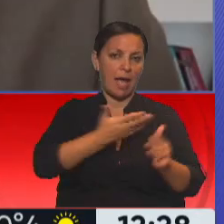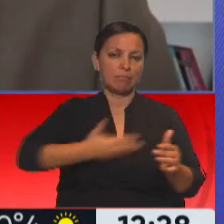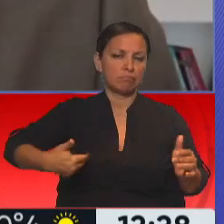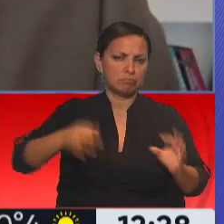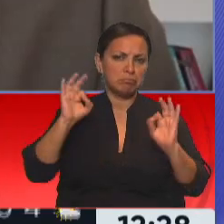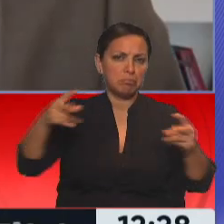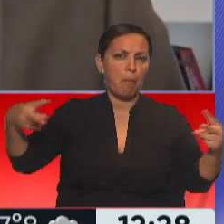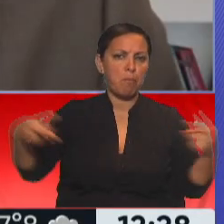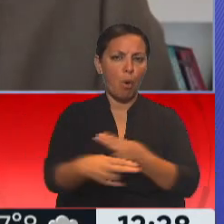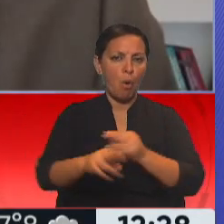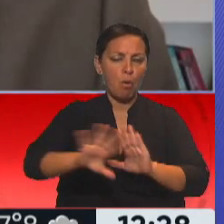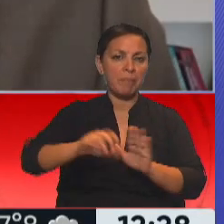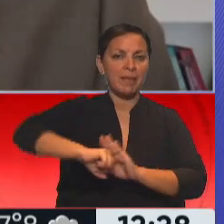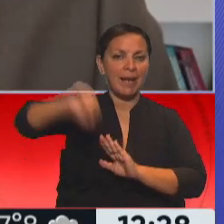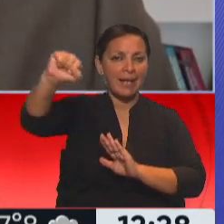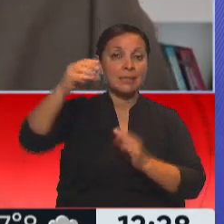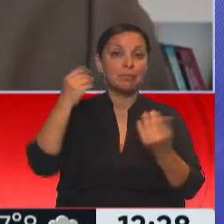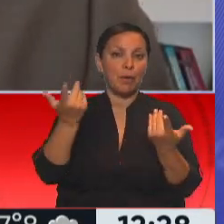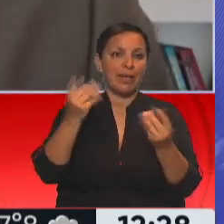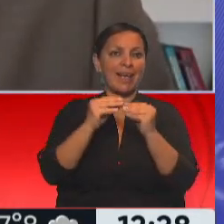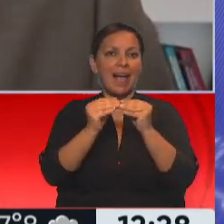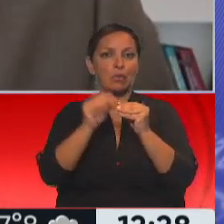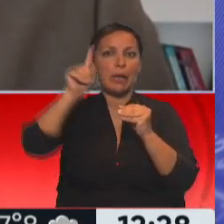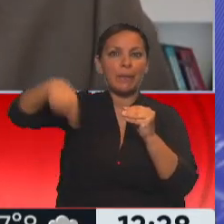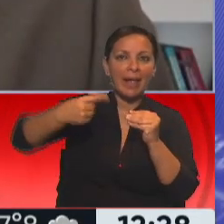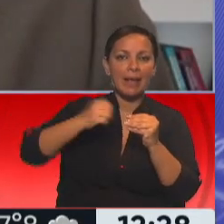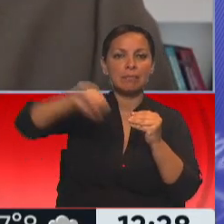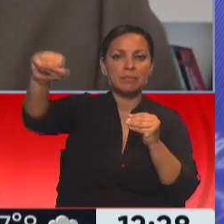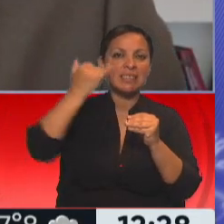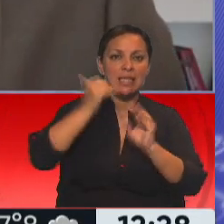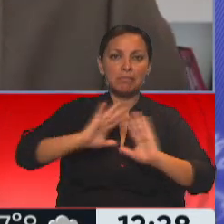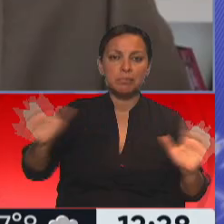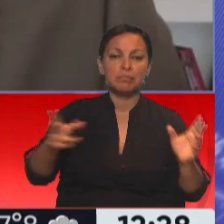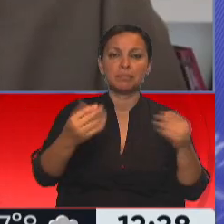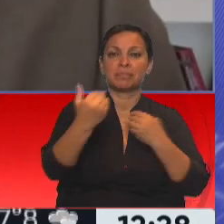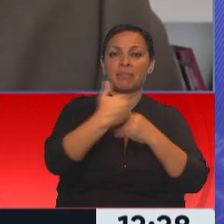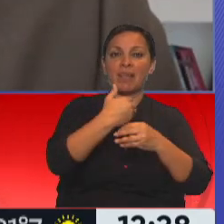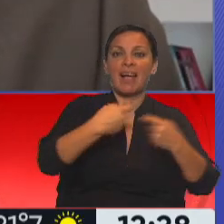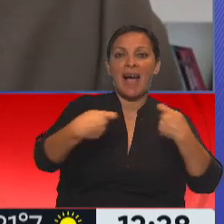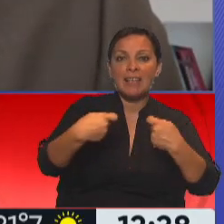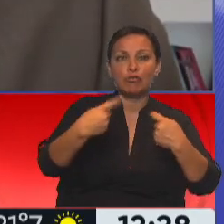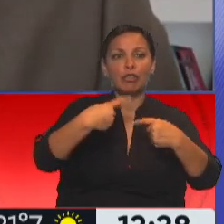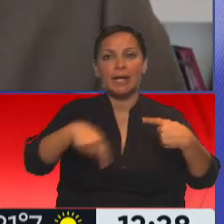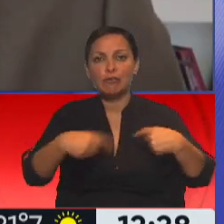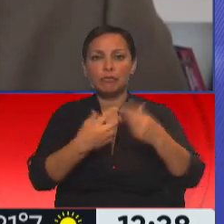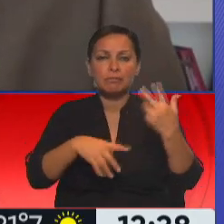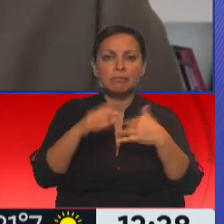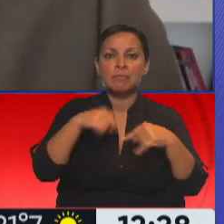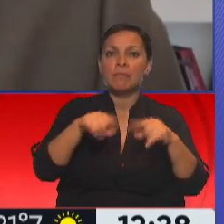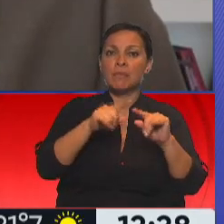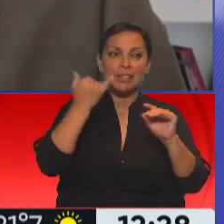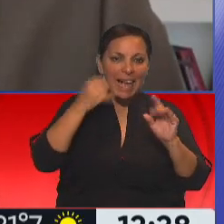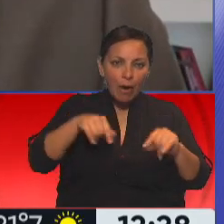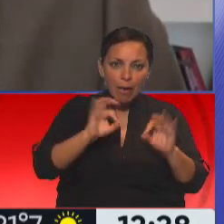porque cortó las causas de la inflación, que son el déficit fiscal, el déficit cuasi fiscal y la monetización de esos déficits, es decir,